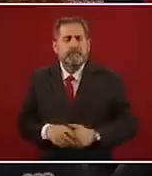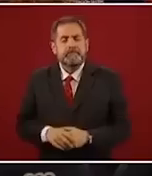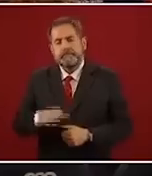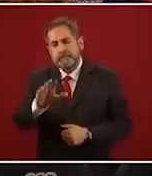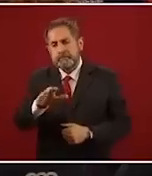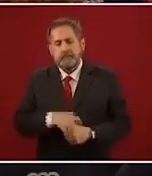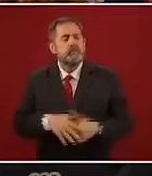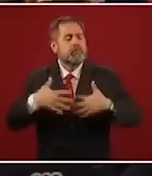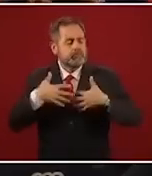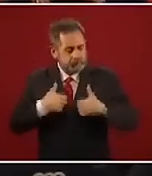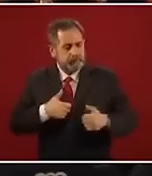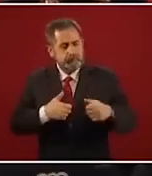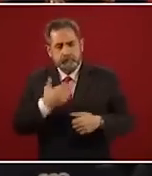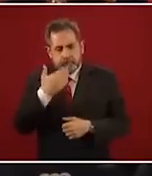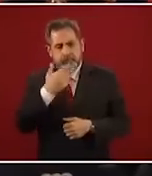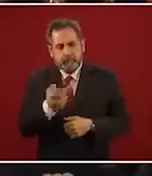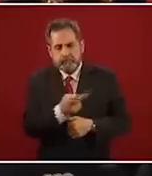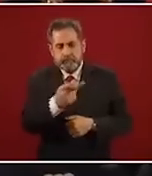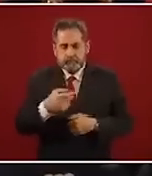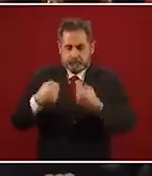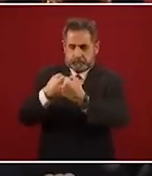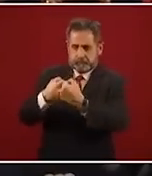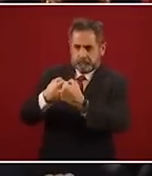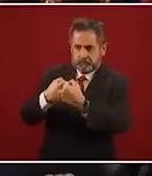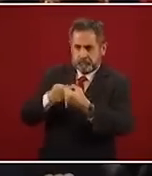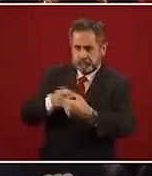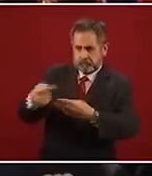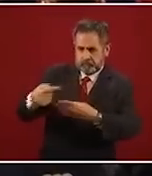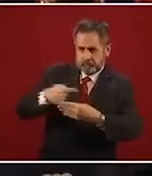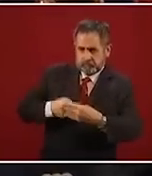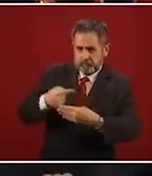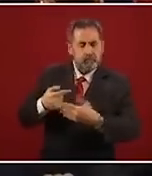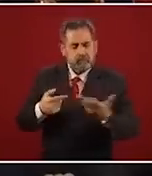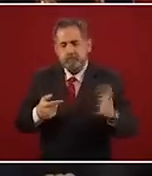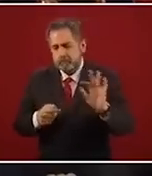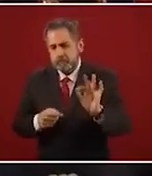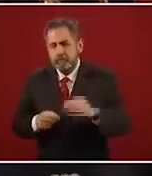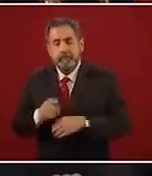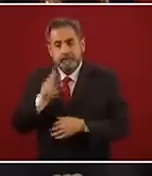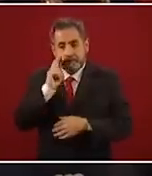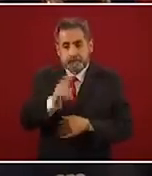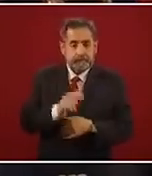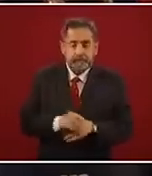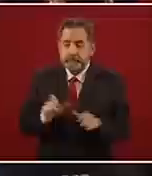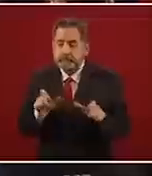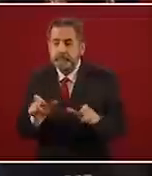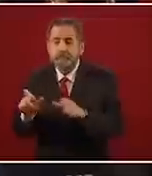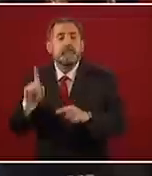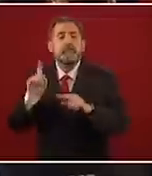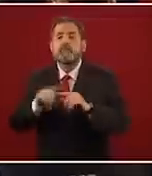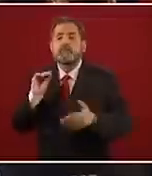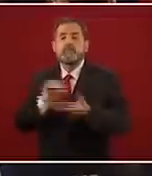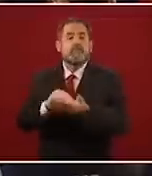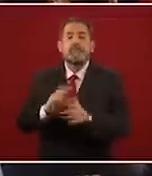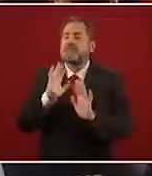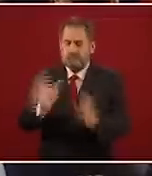gracias y entiendo su preocupación territorial, obviamente también respecto al país. Este tipo de filtros los instauramos